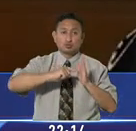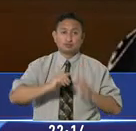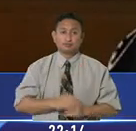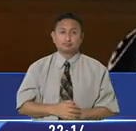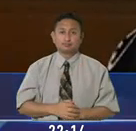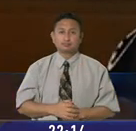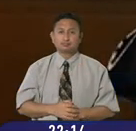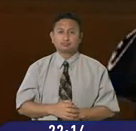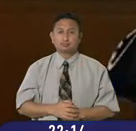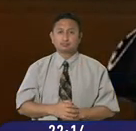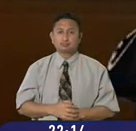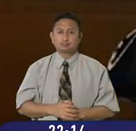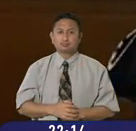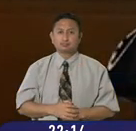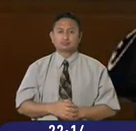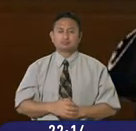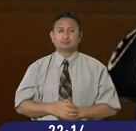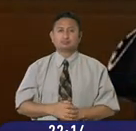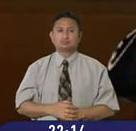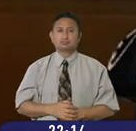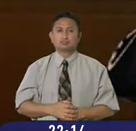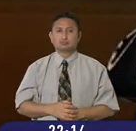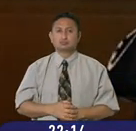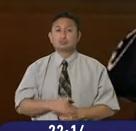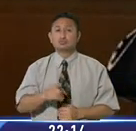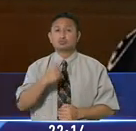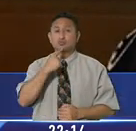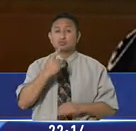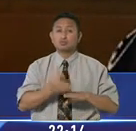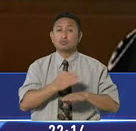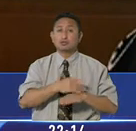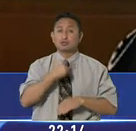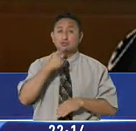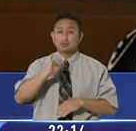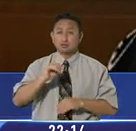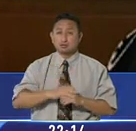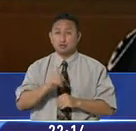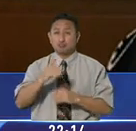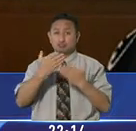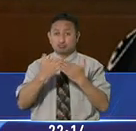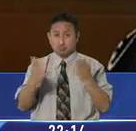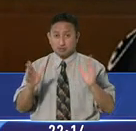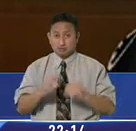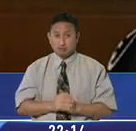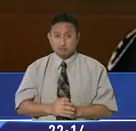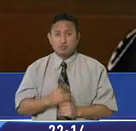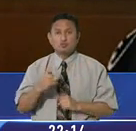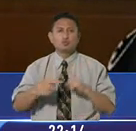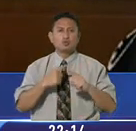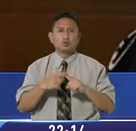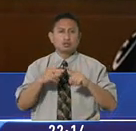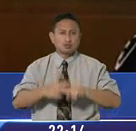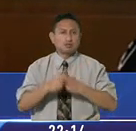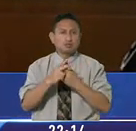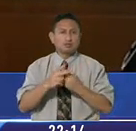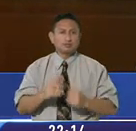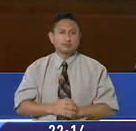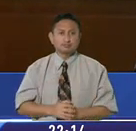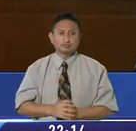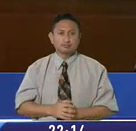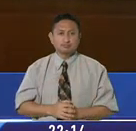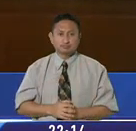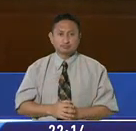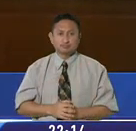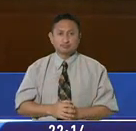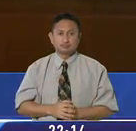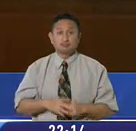estar operativo el escáner de carga que usted había anunciado y que hoy entendemos ya está en etapa de pruebas? Hay varias